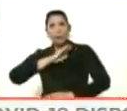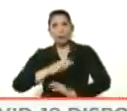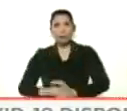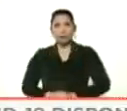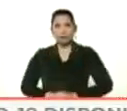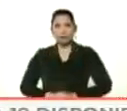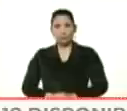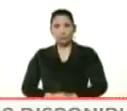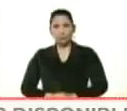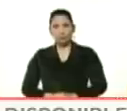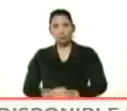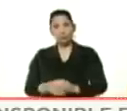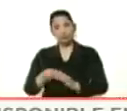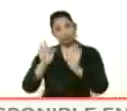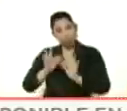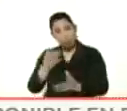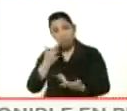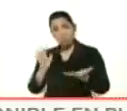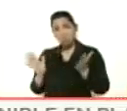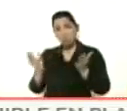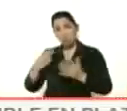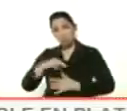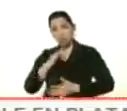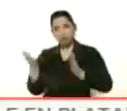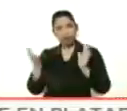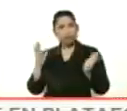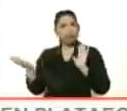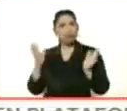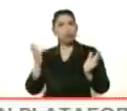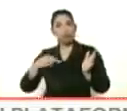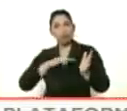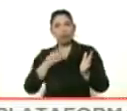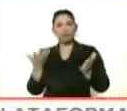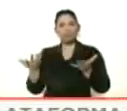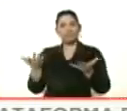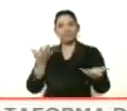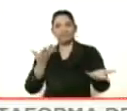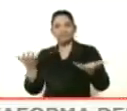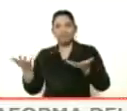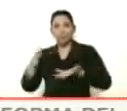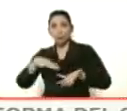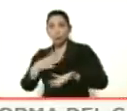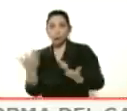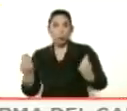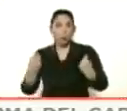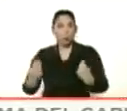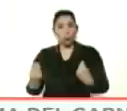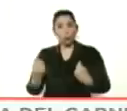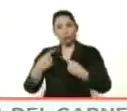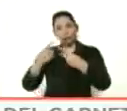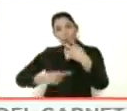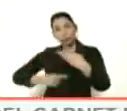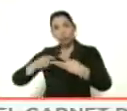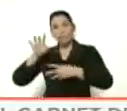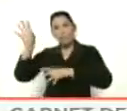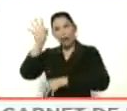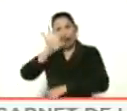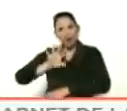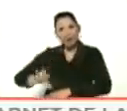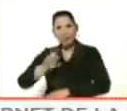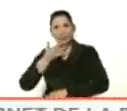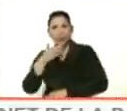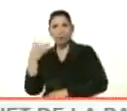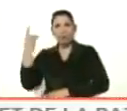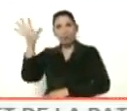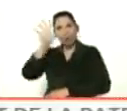COVID-19. En modo alguno podemos decir que tenemos una situación como han presentado otros países del continente,